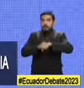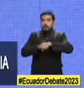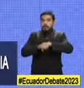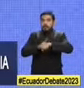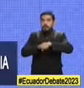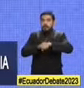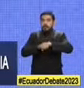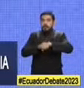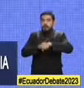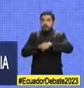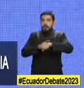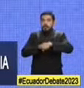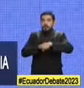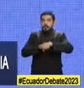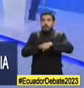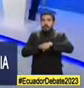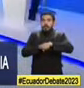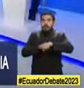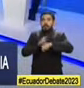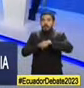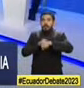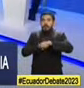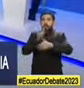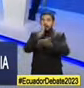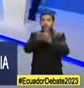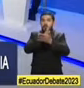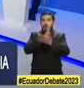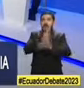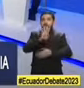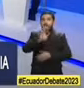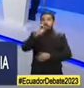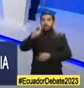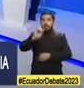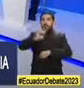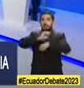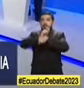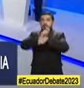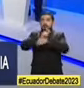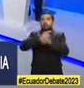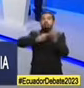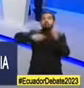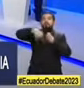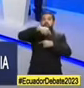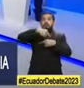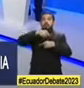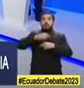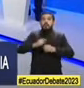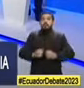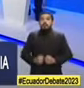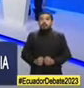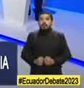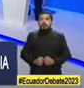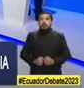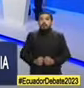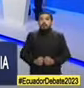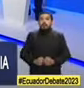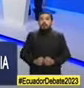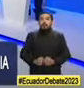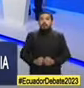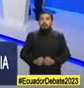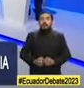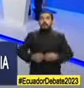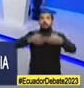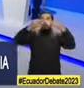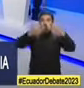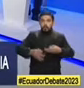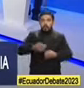tiempo. Detengan el tiempo, por favor. Está detenido. En 40 el tiempo. Estaba el tiempo, por favor. Pongámoslo en 40 nuevamente, no hay Estoy problema. Estoy respondiendo. En justa